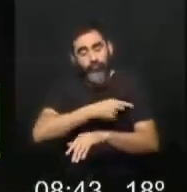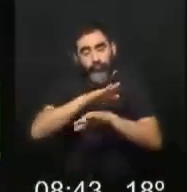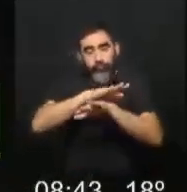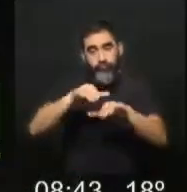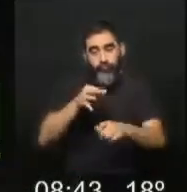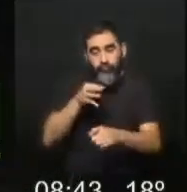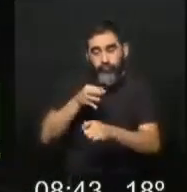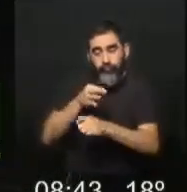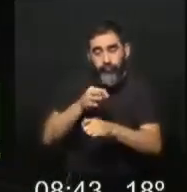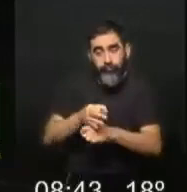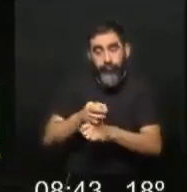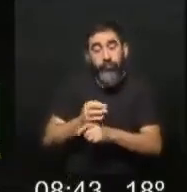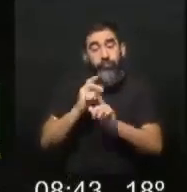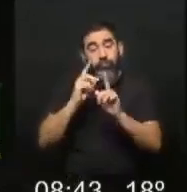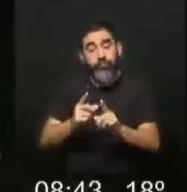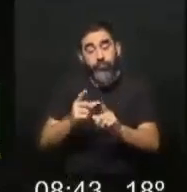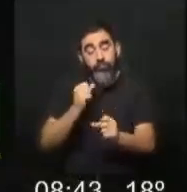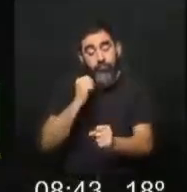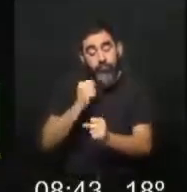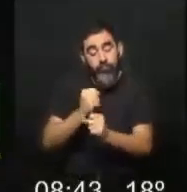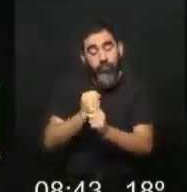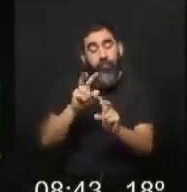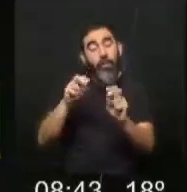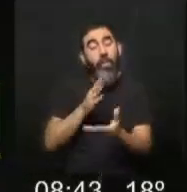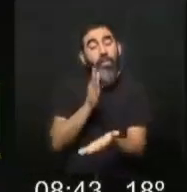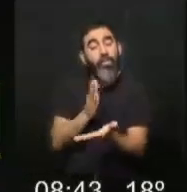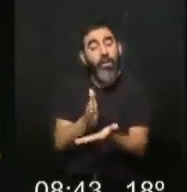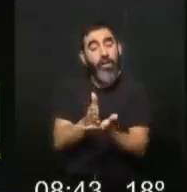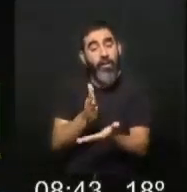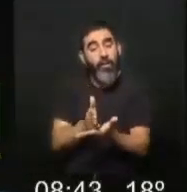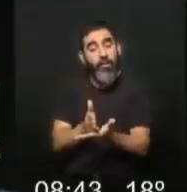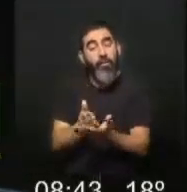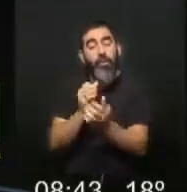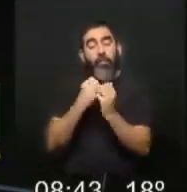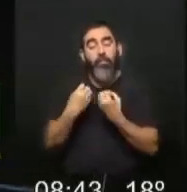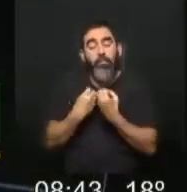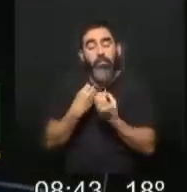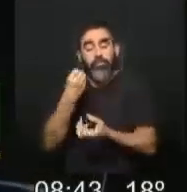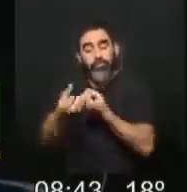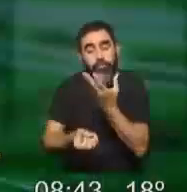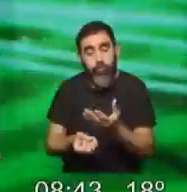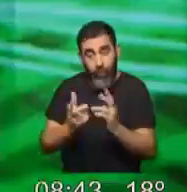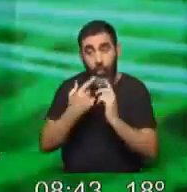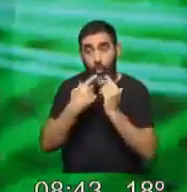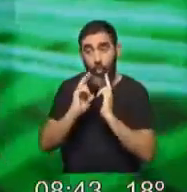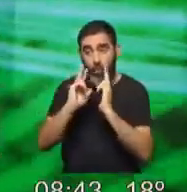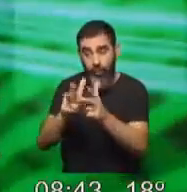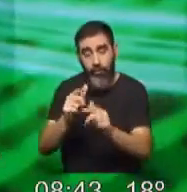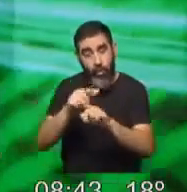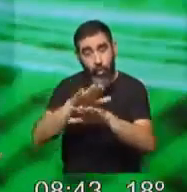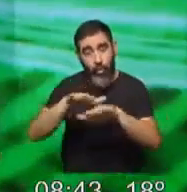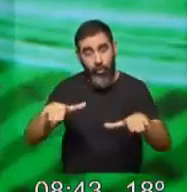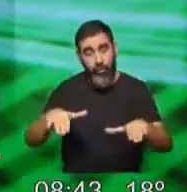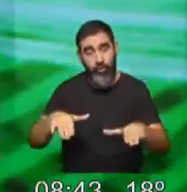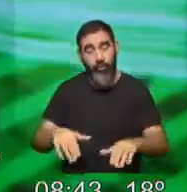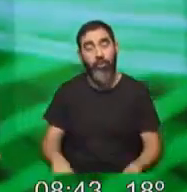en, de alguna manera, trabajar derechos para que, bueno, eso, puedan decirlo. Y lo dicen, ¿no? Más allá